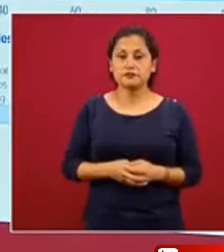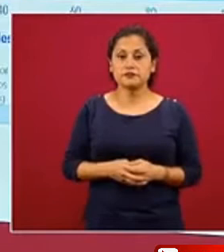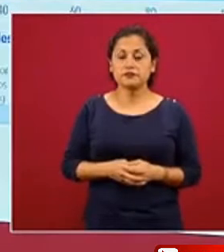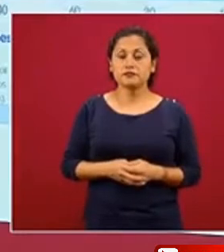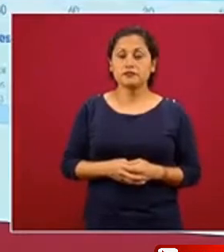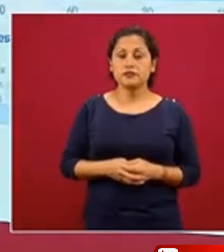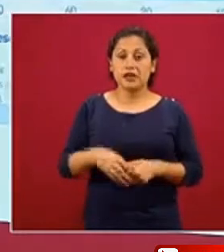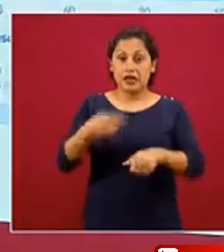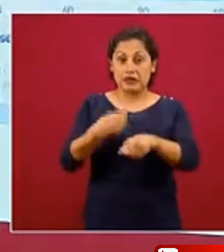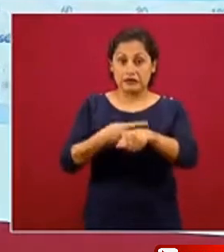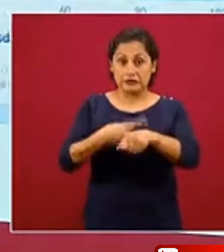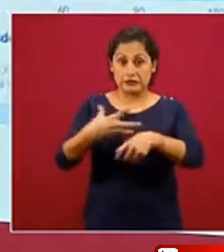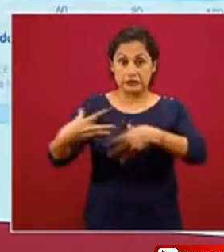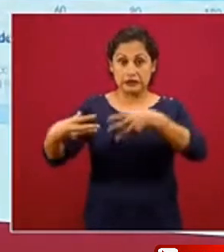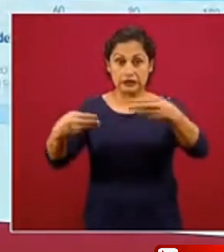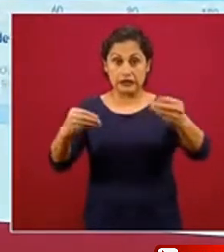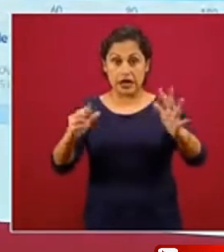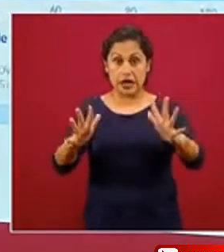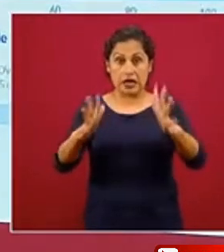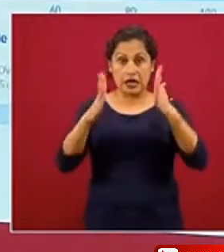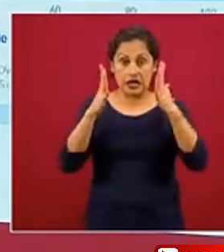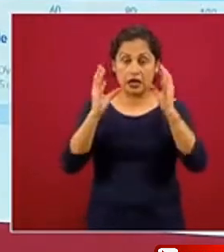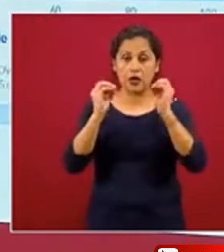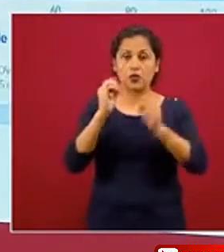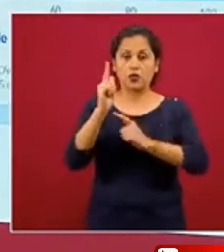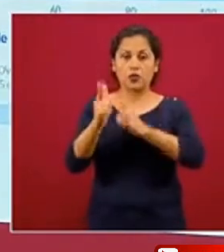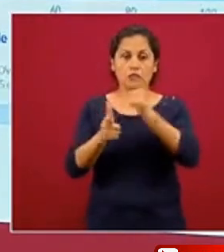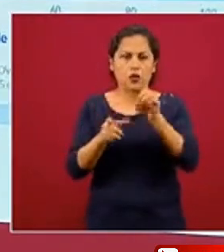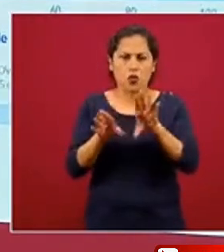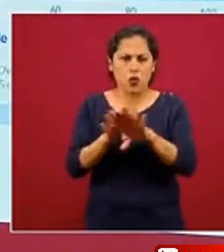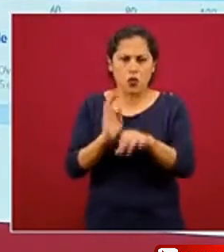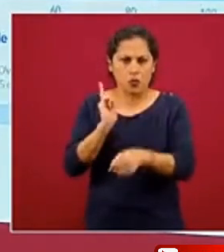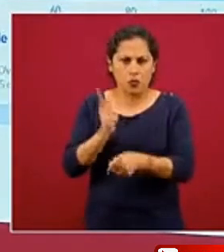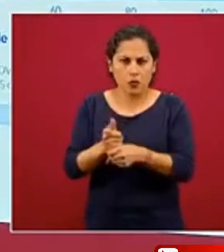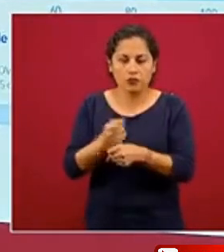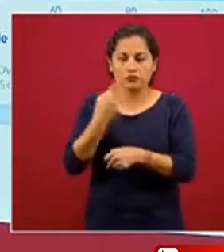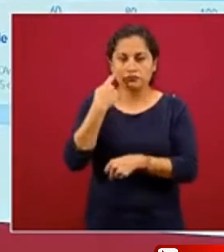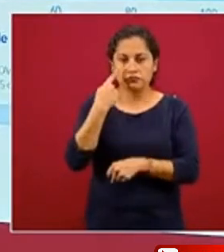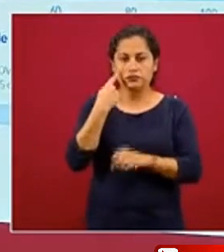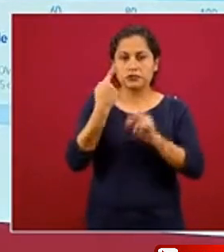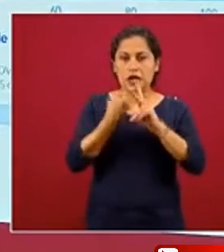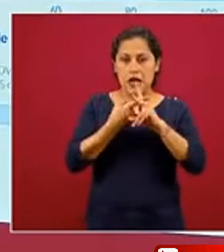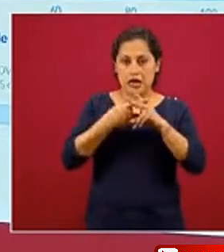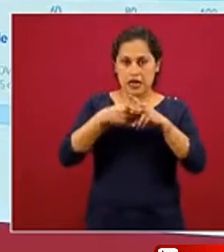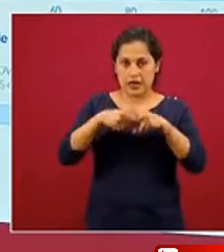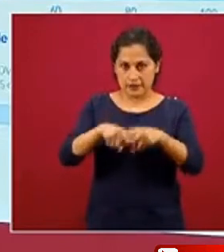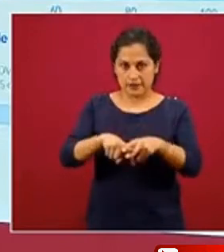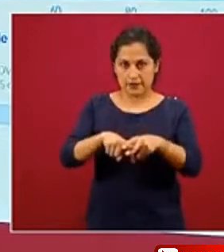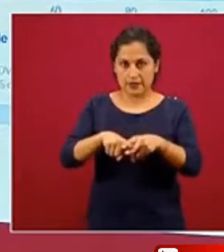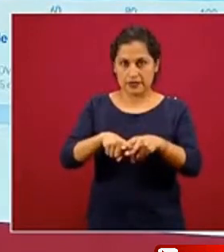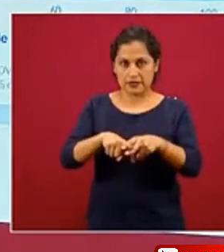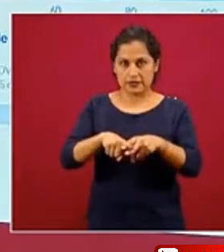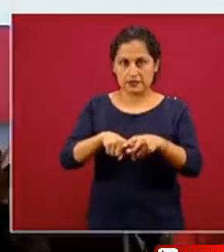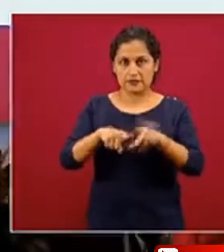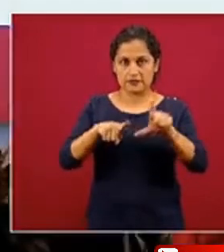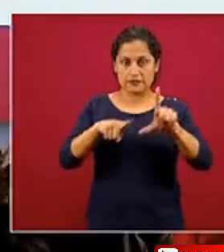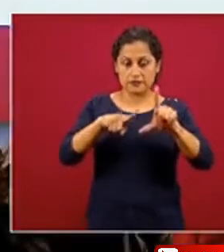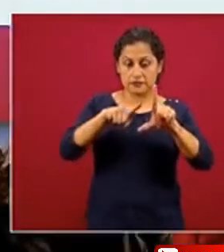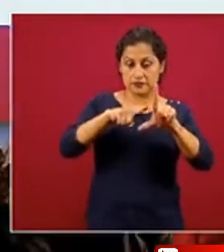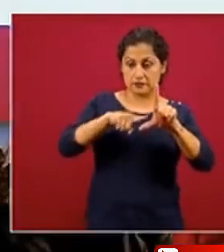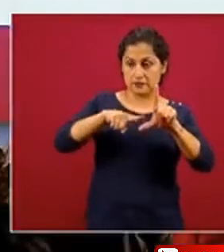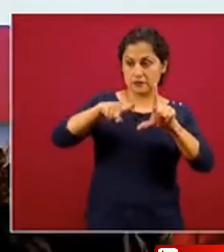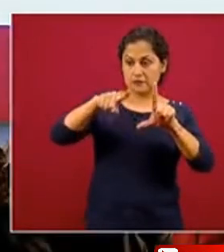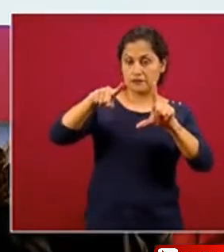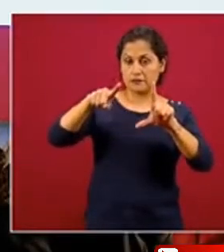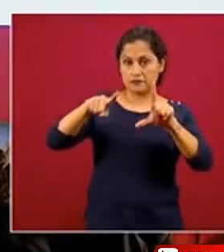epidemias. Y esto se ve por la fase inicial, es decir, el lado izquierdo de las curvas epidémicas,